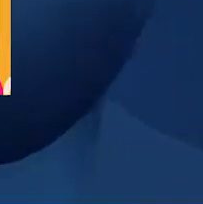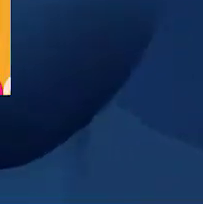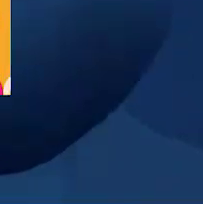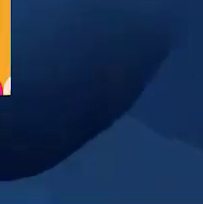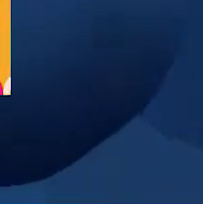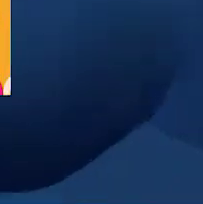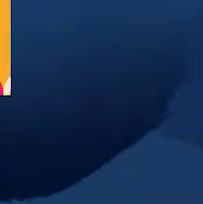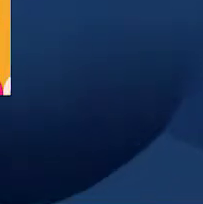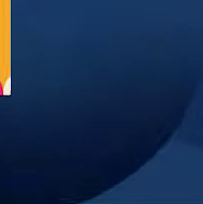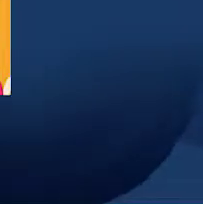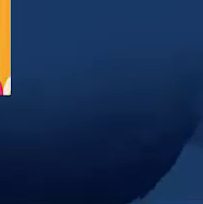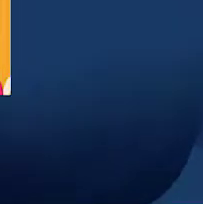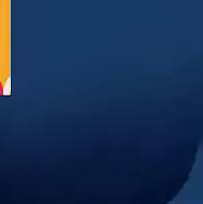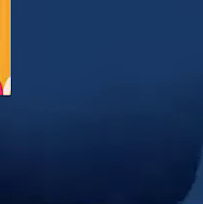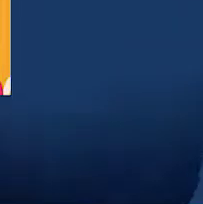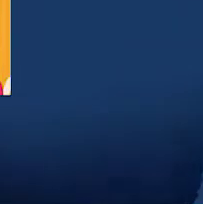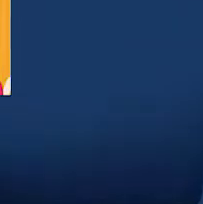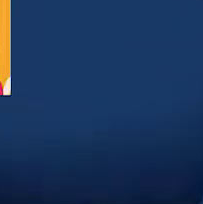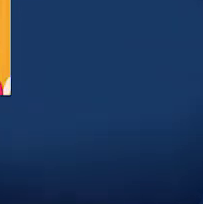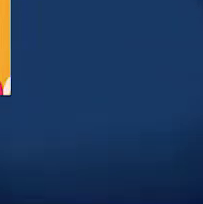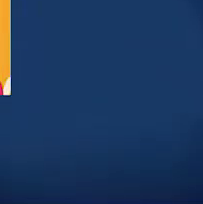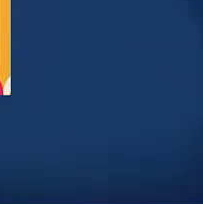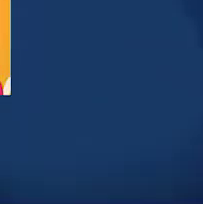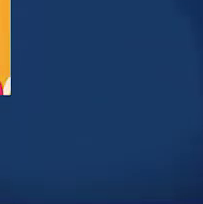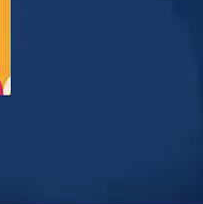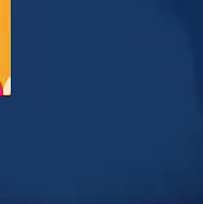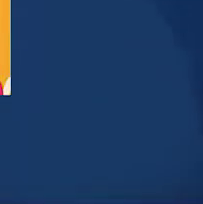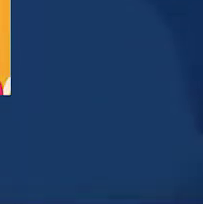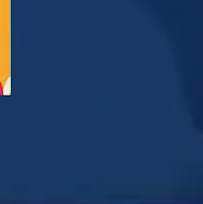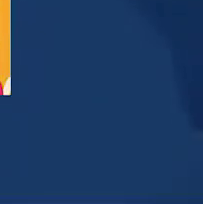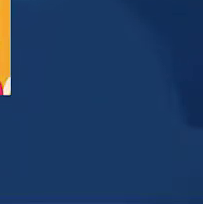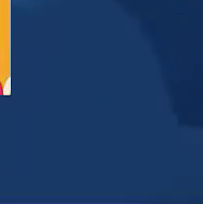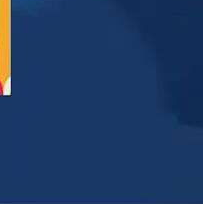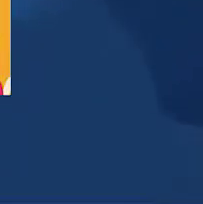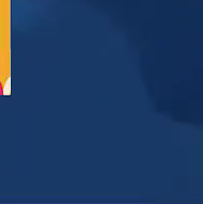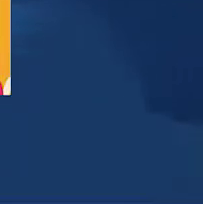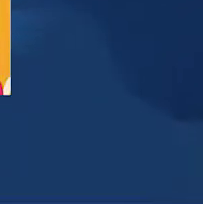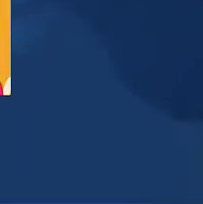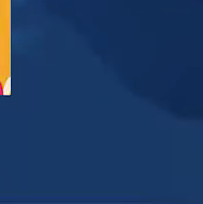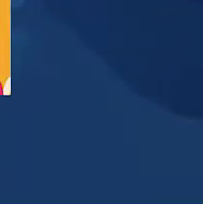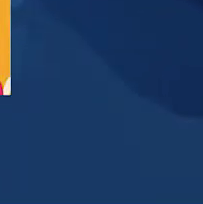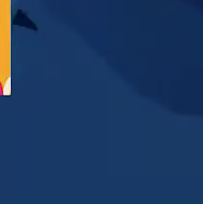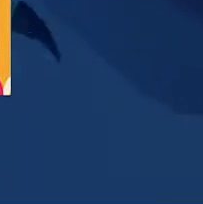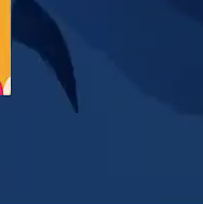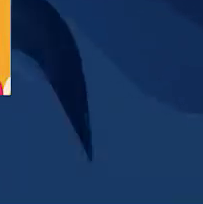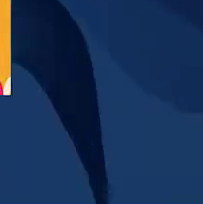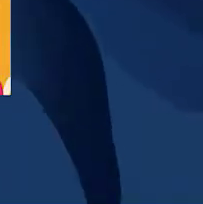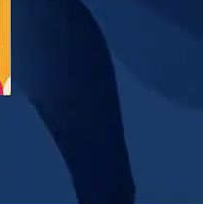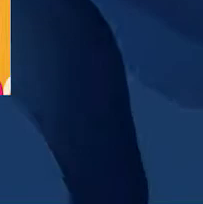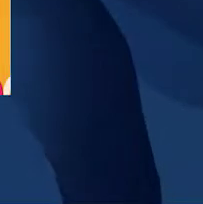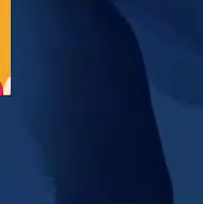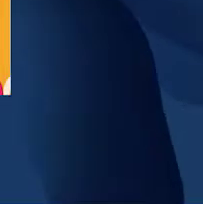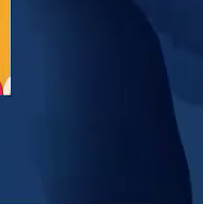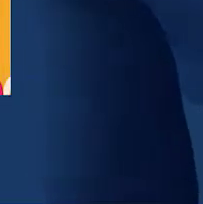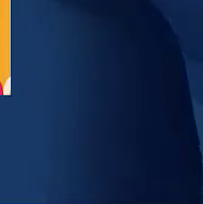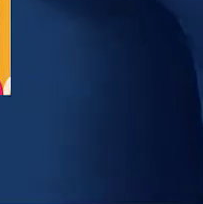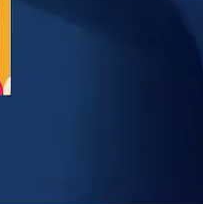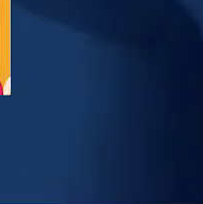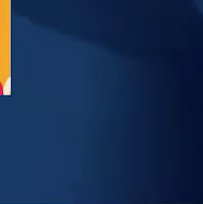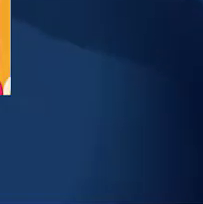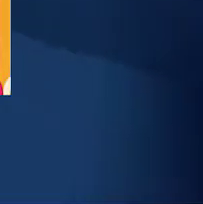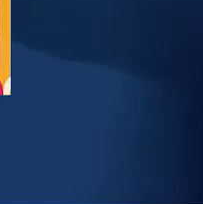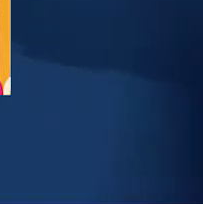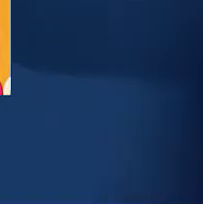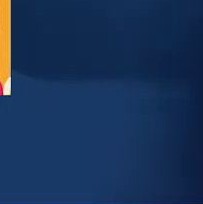de buscar algo realmente divertido. Abrí la puerta de mi casa, estaba a punto de salir, pero me detuvo mi querido abuelito. ¿A dónde